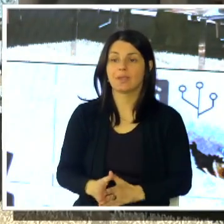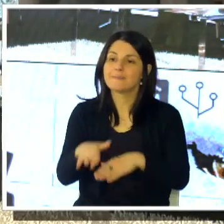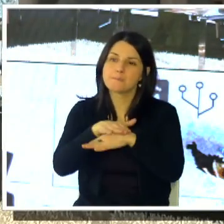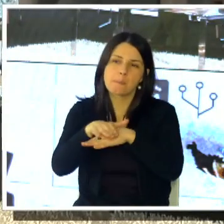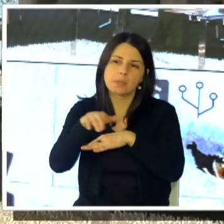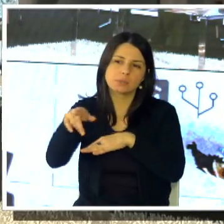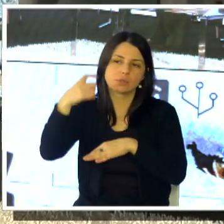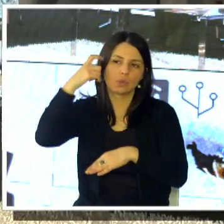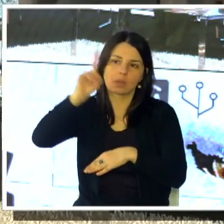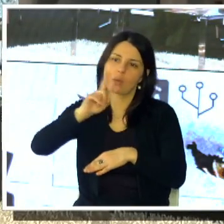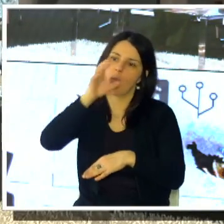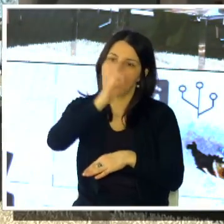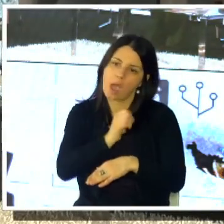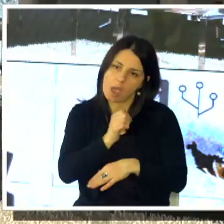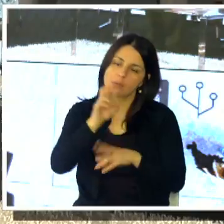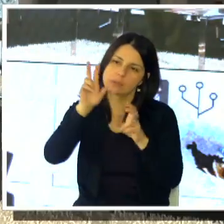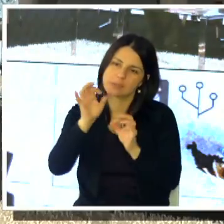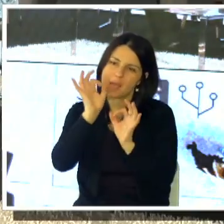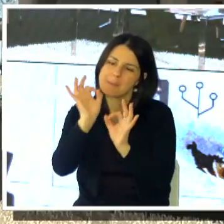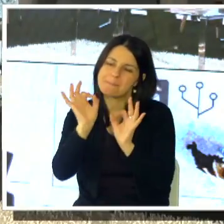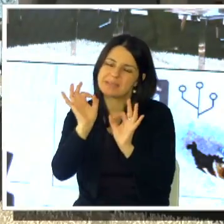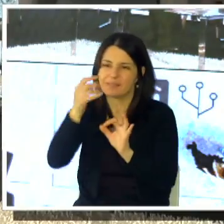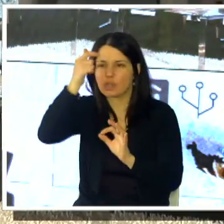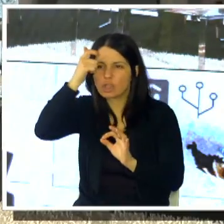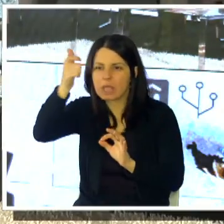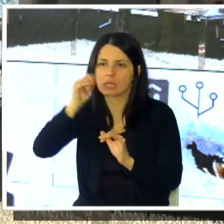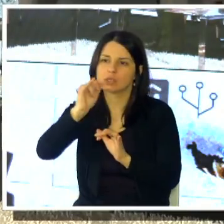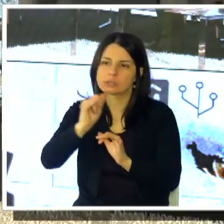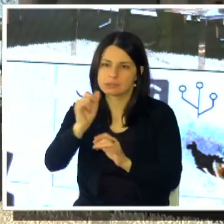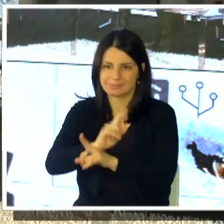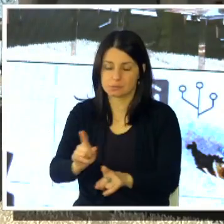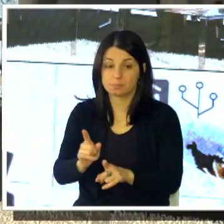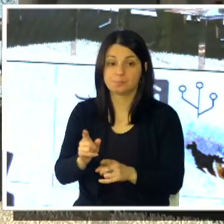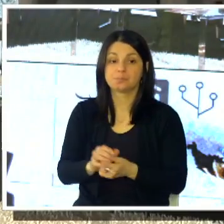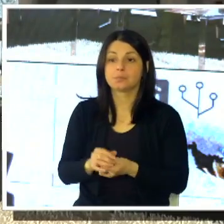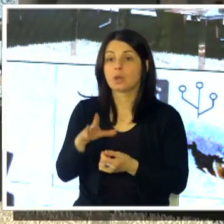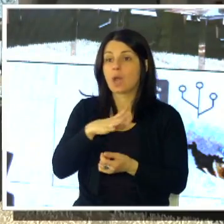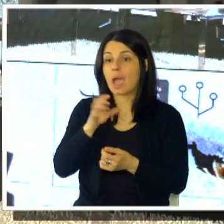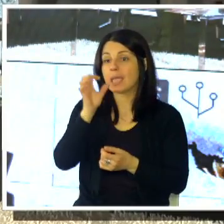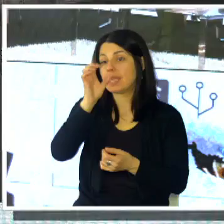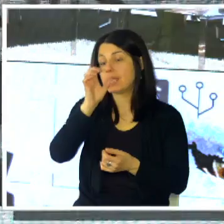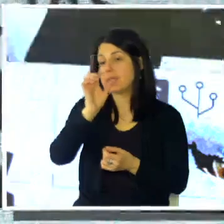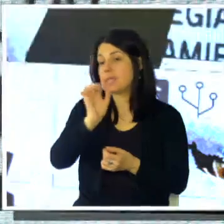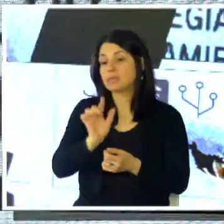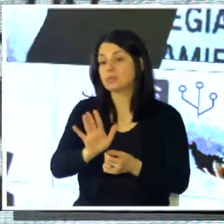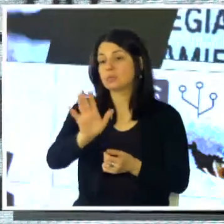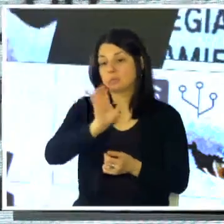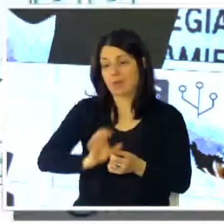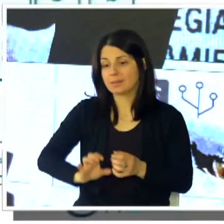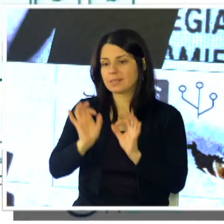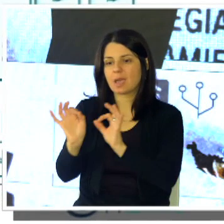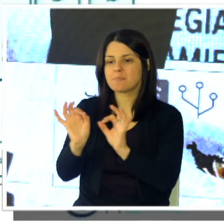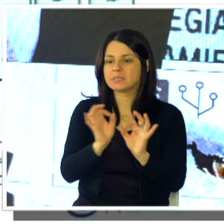Básicamente la idea no es aburrir demasiado con las cosas muy técnicas, pero tiene unas características